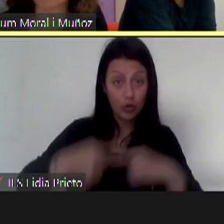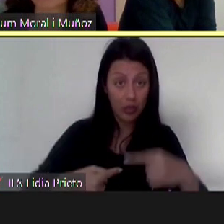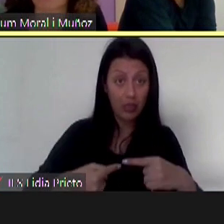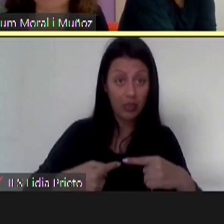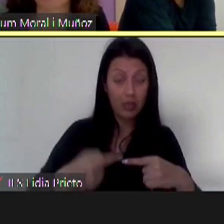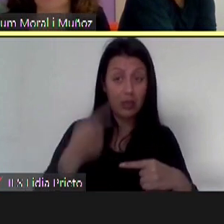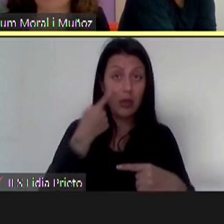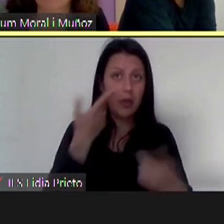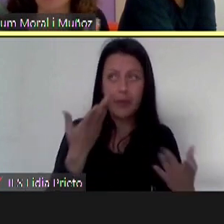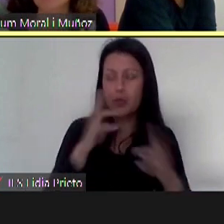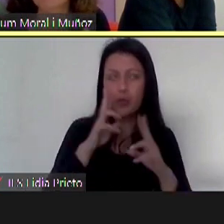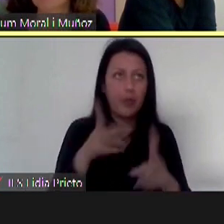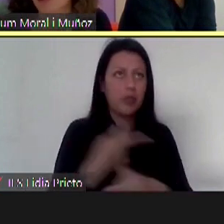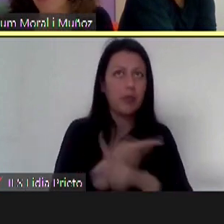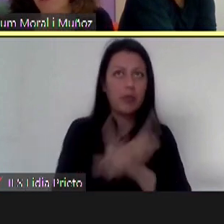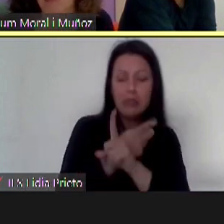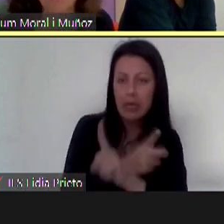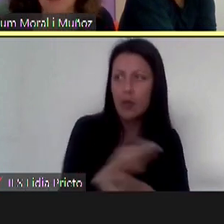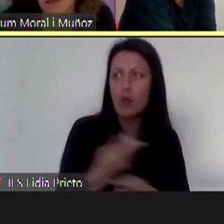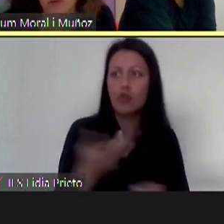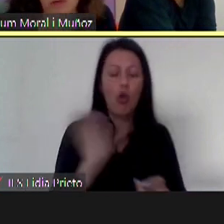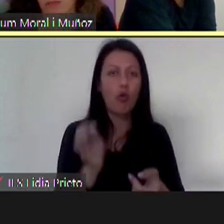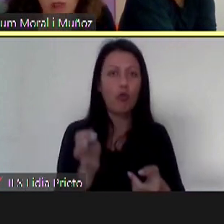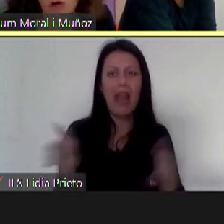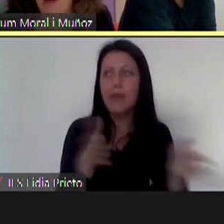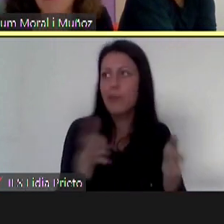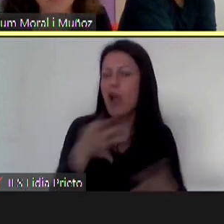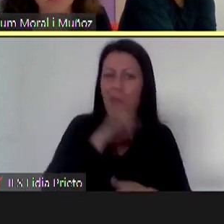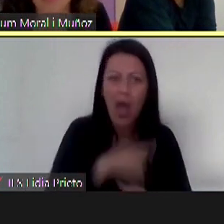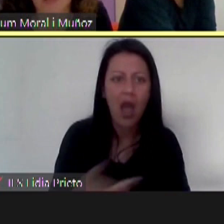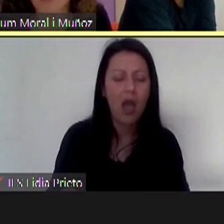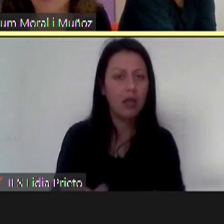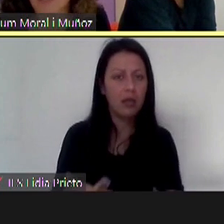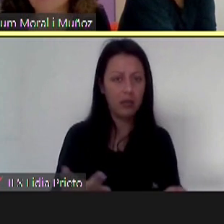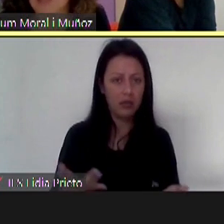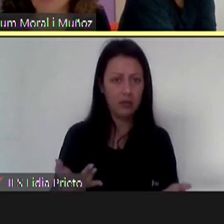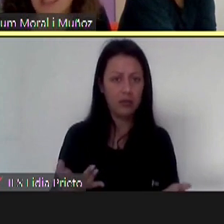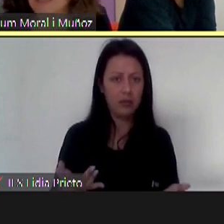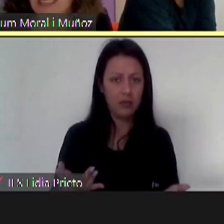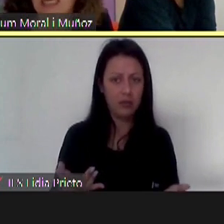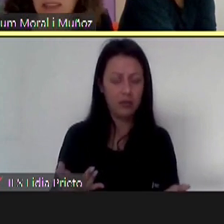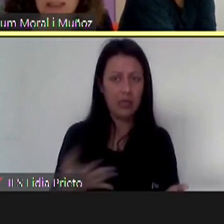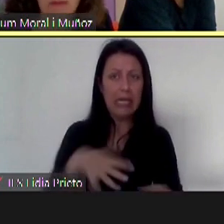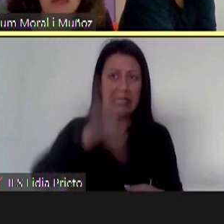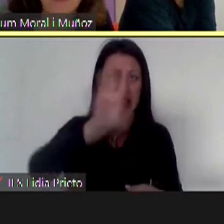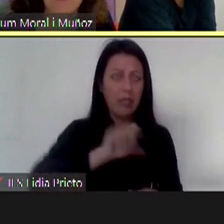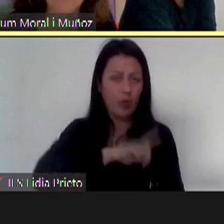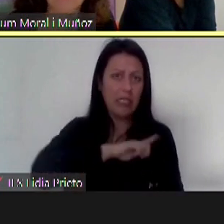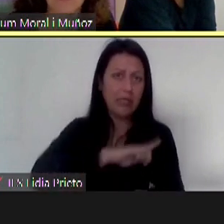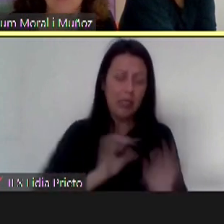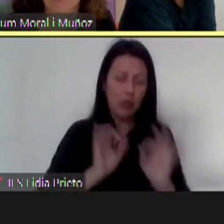poniendo muy nervioso o está pasando por una mala época, pues al final pues es lo que hay, mostramos que le entendemos que se sienta así de